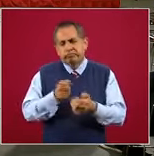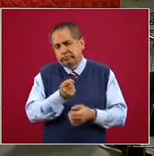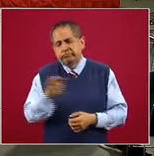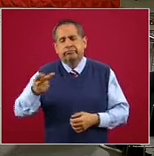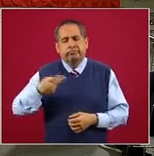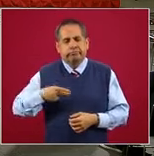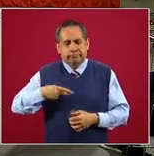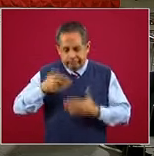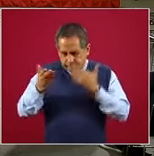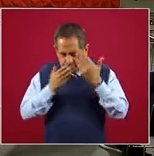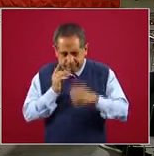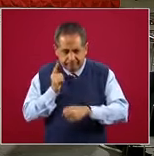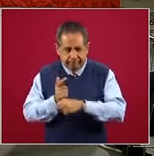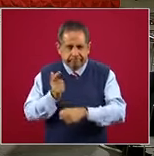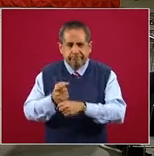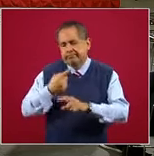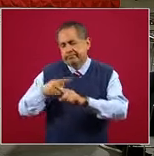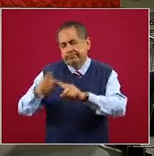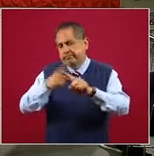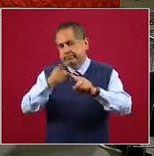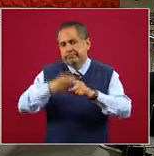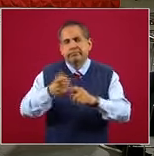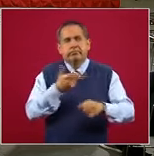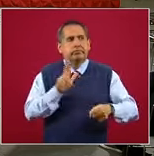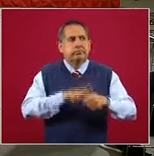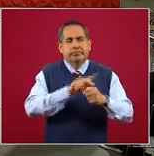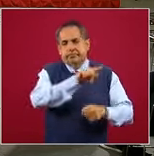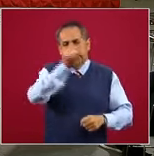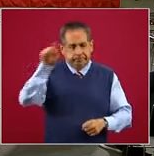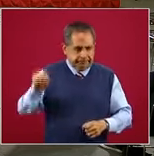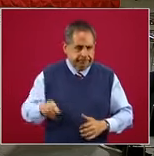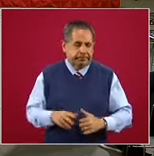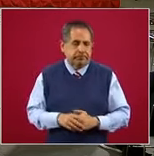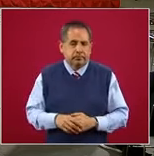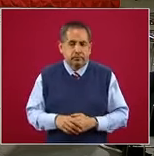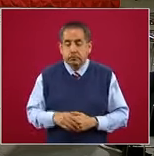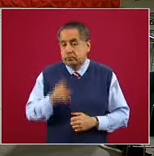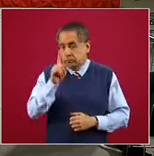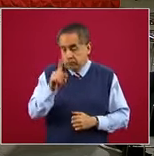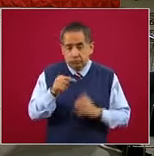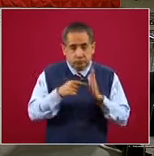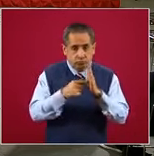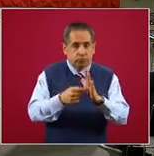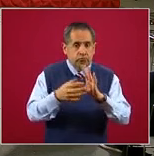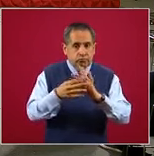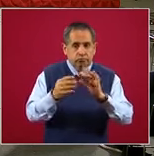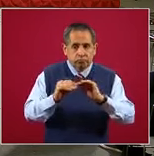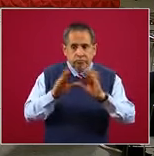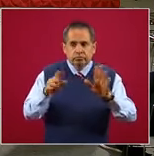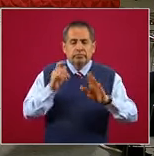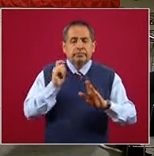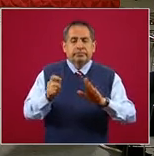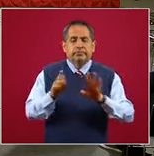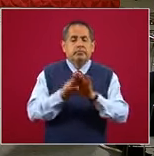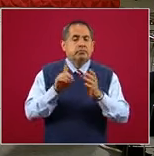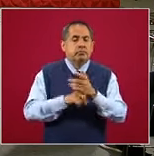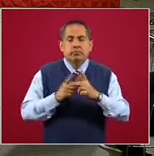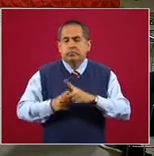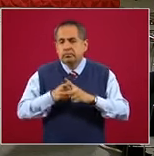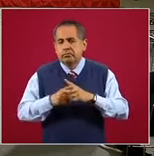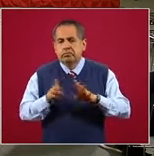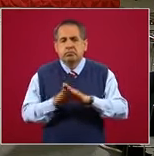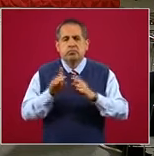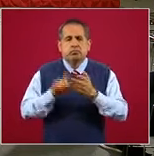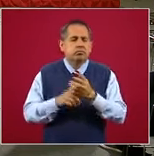sido estudiadas en las diferentes unidades médicas. Y un dato que ya también veníamos presentando es la estimación de